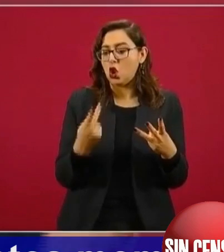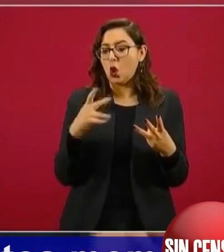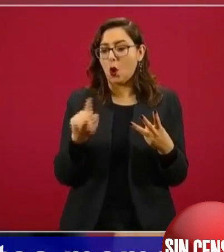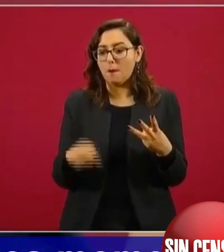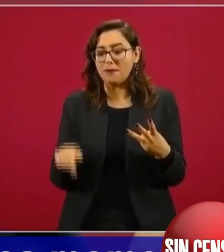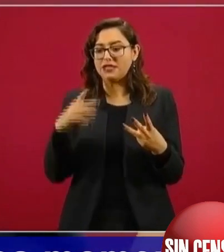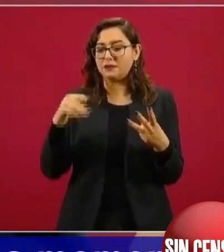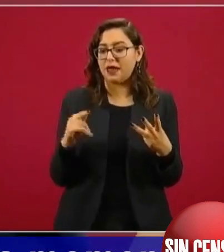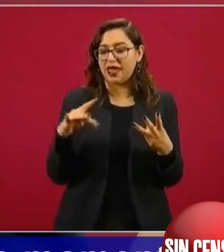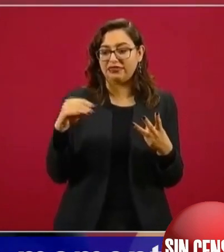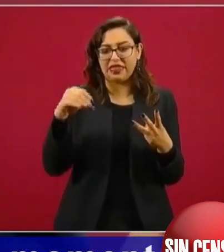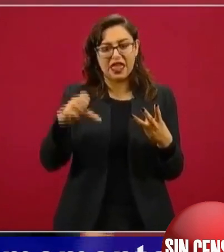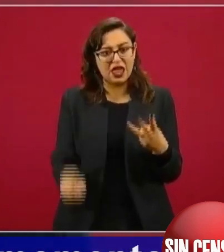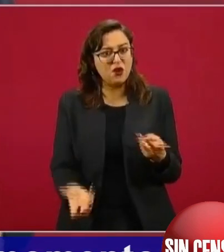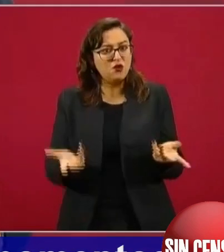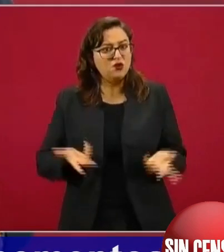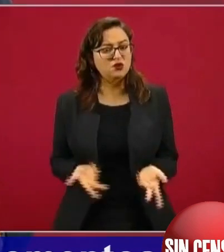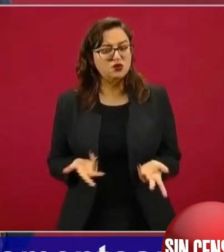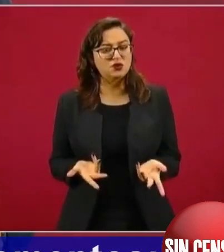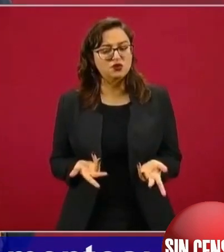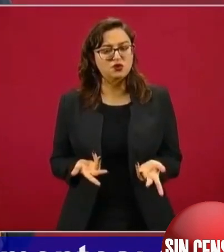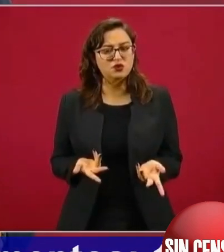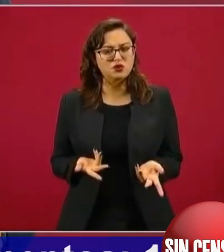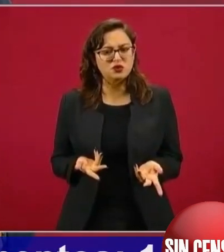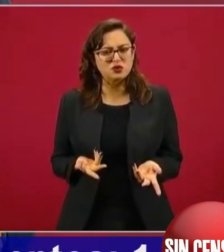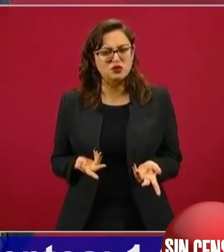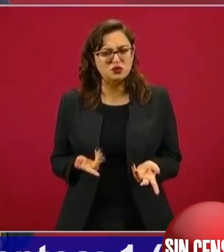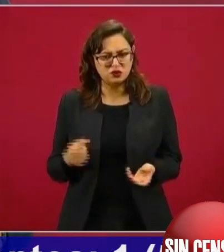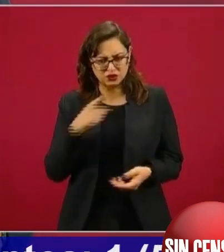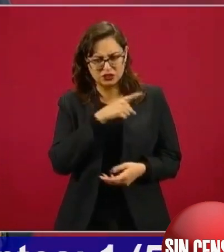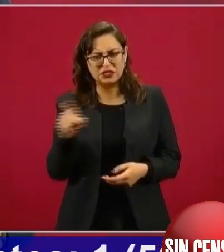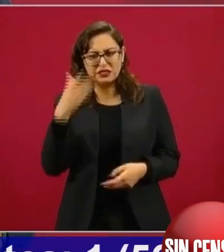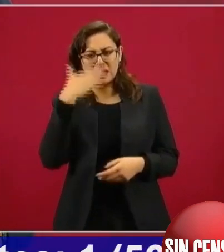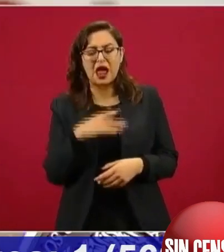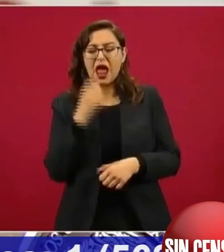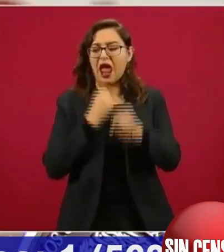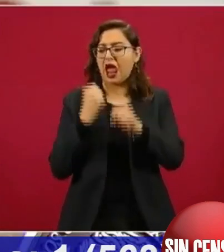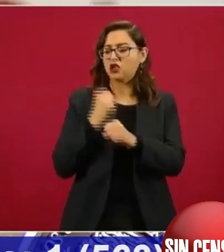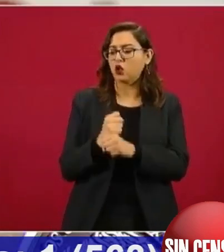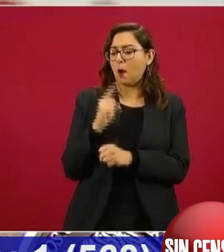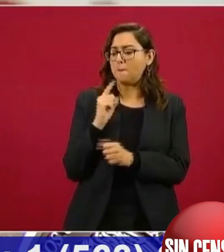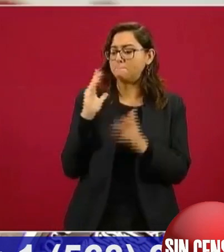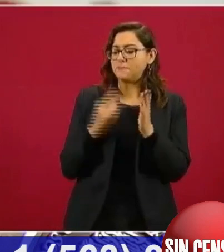¿Qué hizo el presidente López Mateos? En 1960